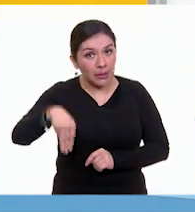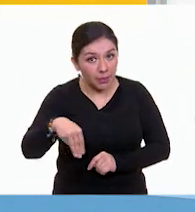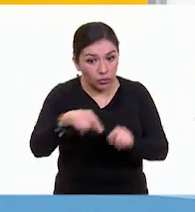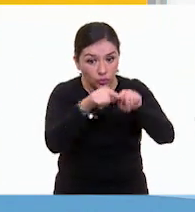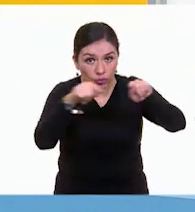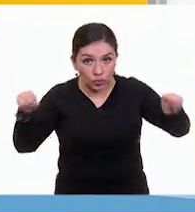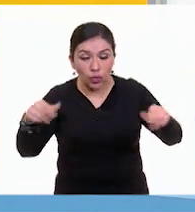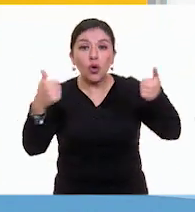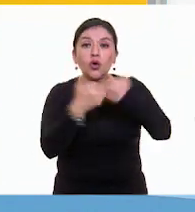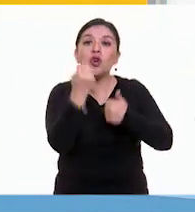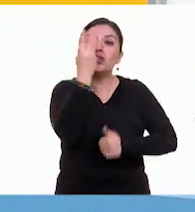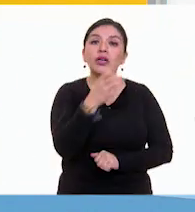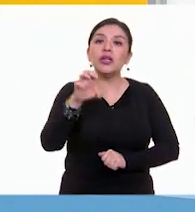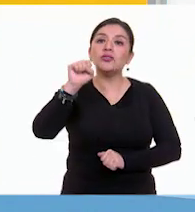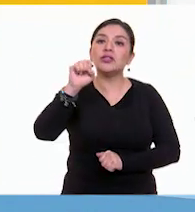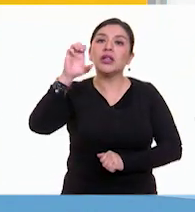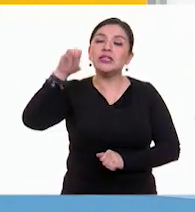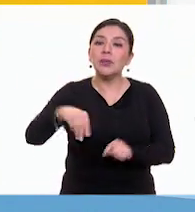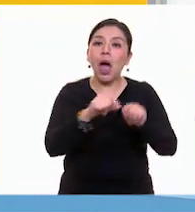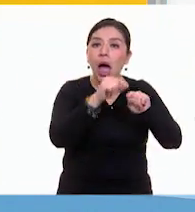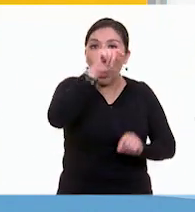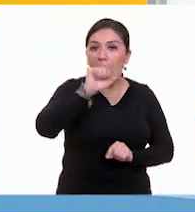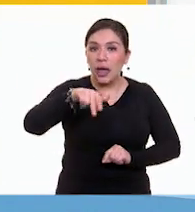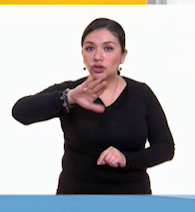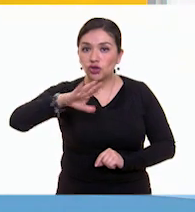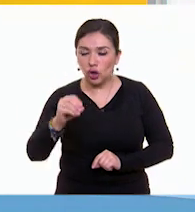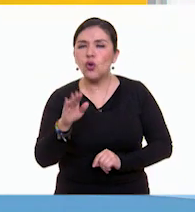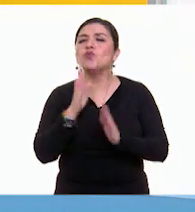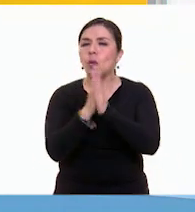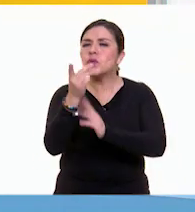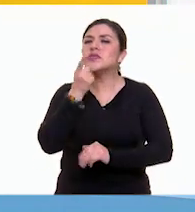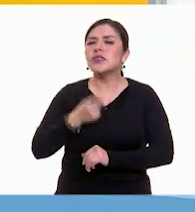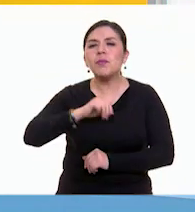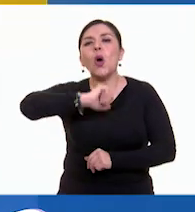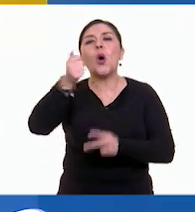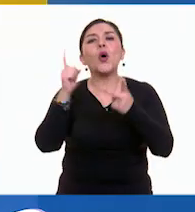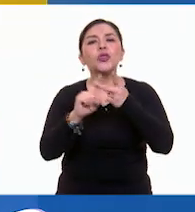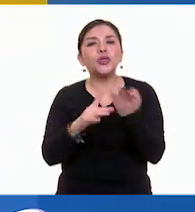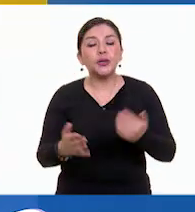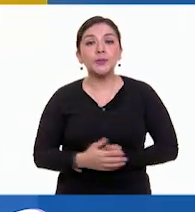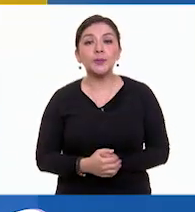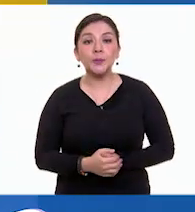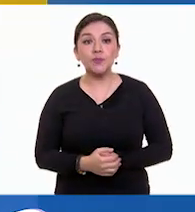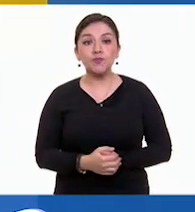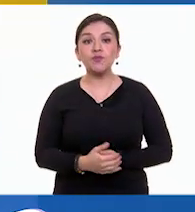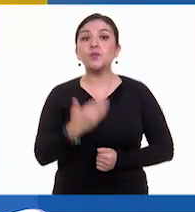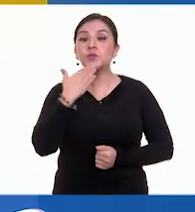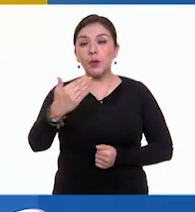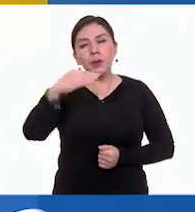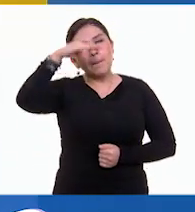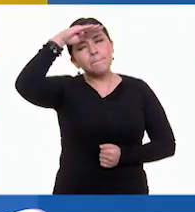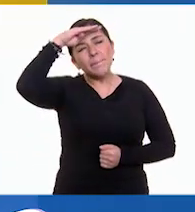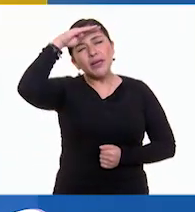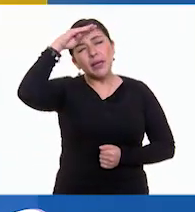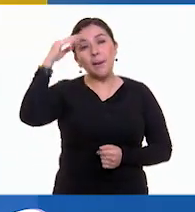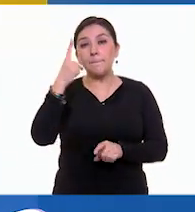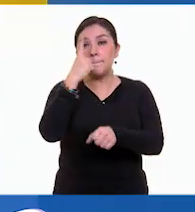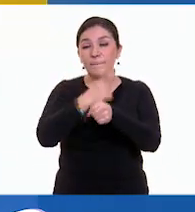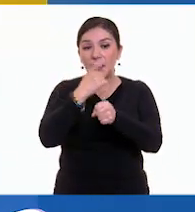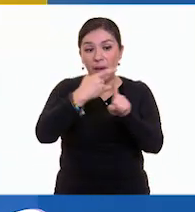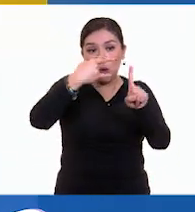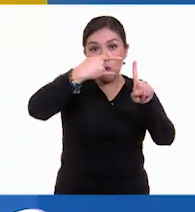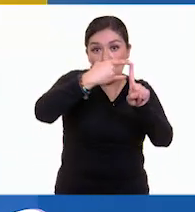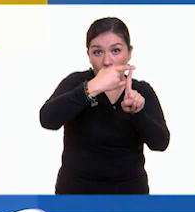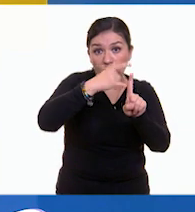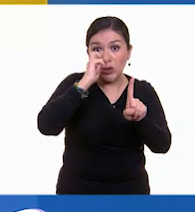centímetros y 360 centímetros de ancho. Explícanos tu idea. Muy bien. Pensando en que la primera loseta cuadrada